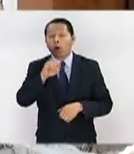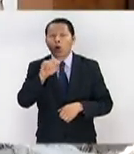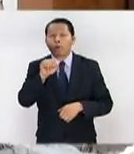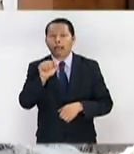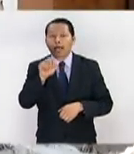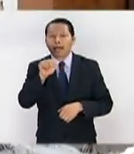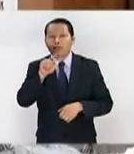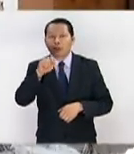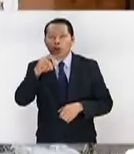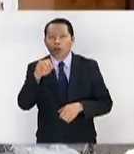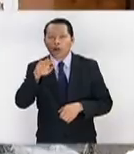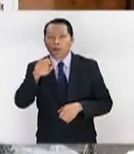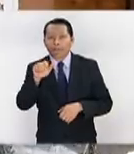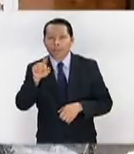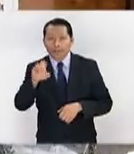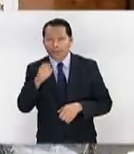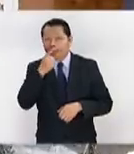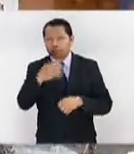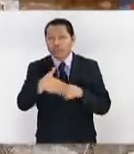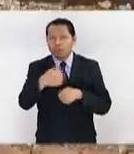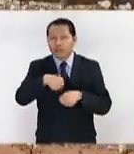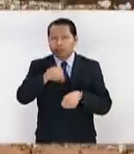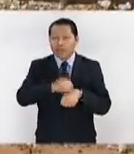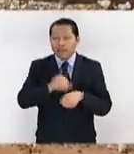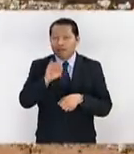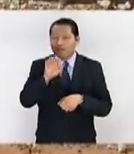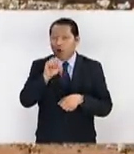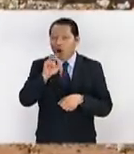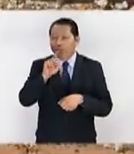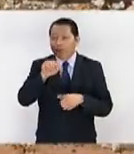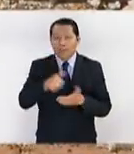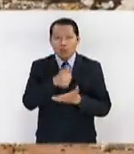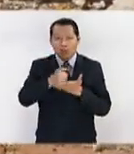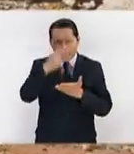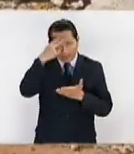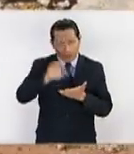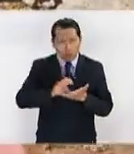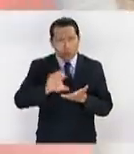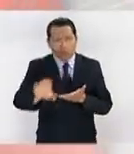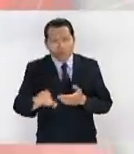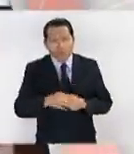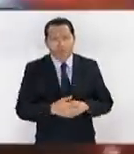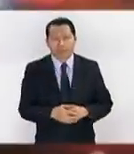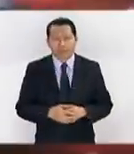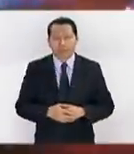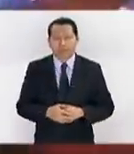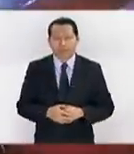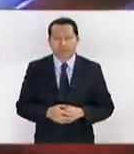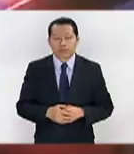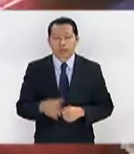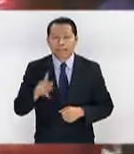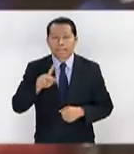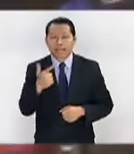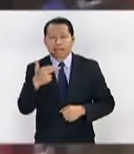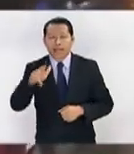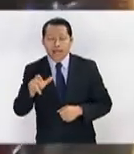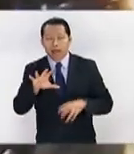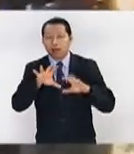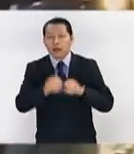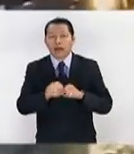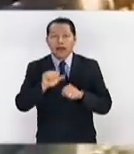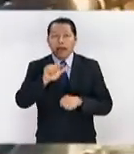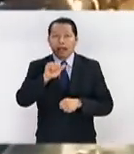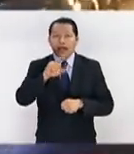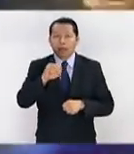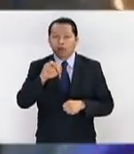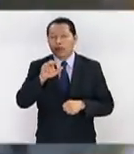informó que la próxima semana se entregarán los recursos del Fonden a la Ciudad de México. La PGR detuvo a